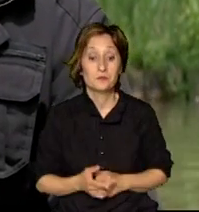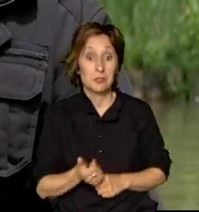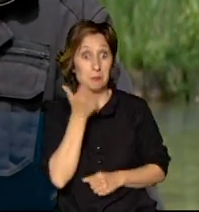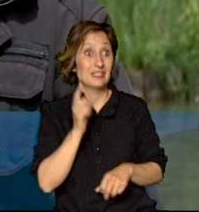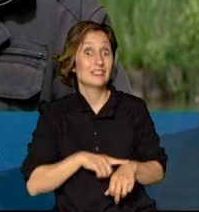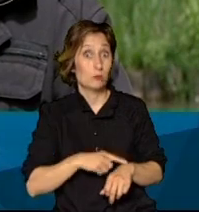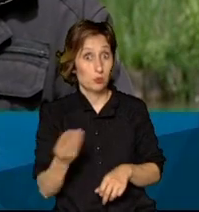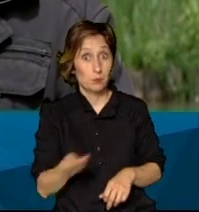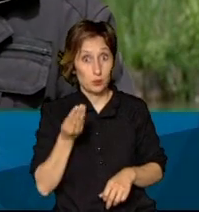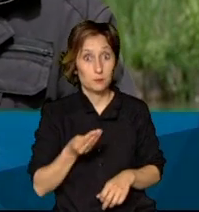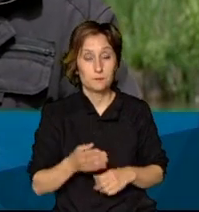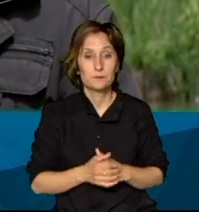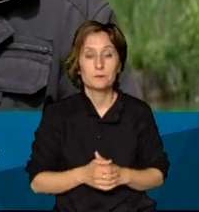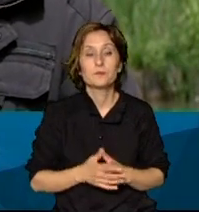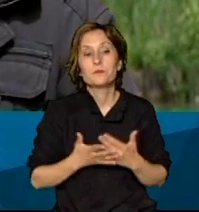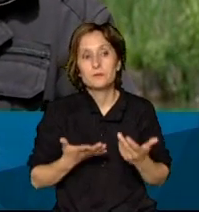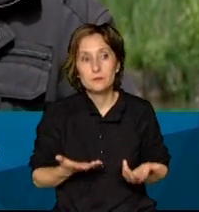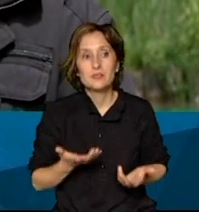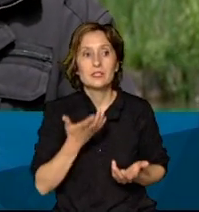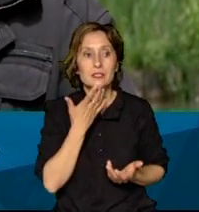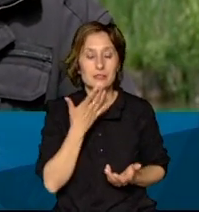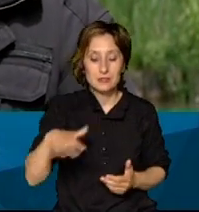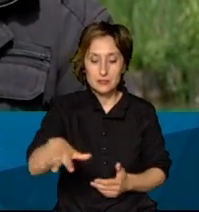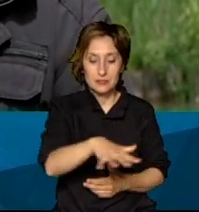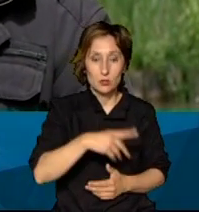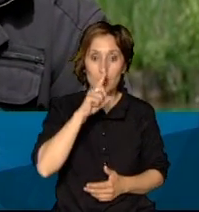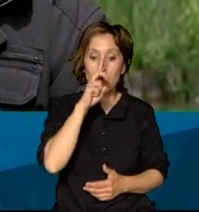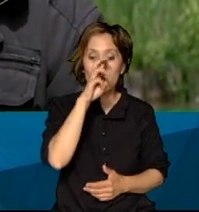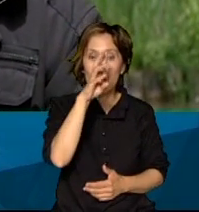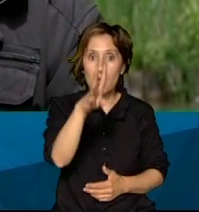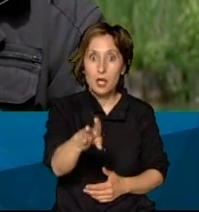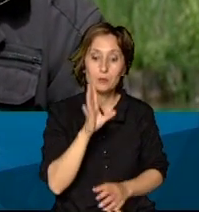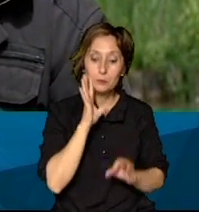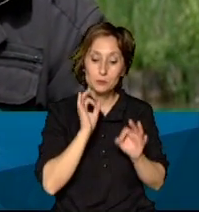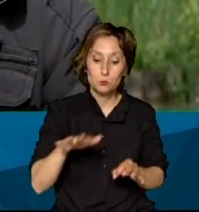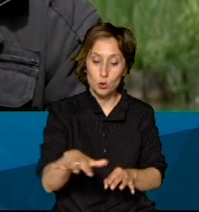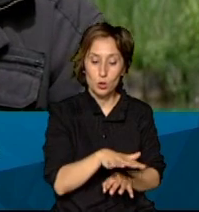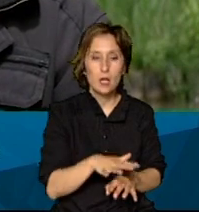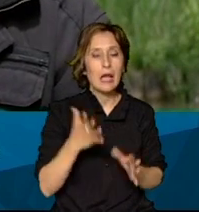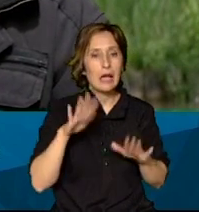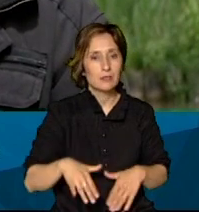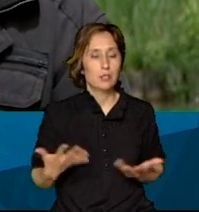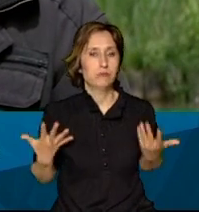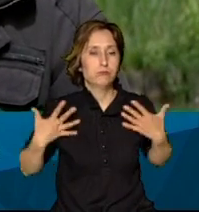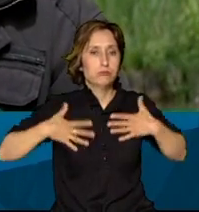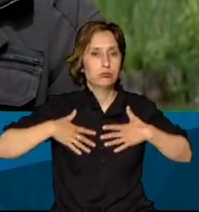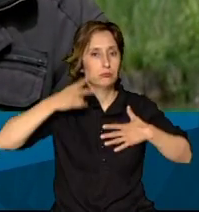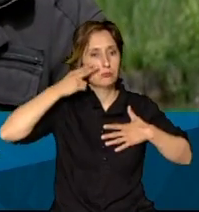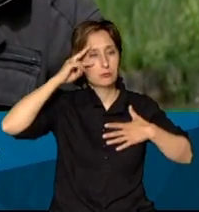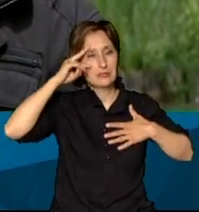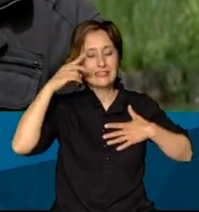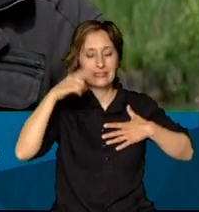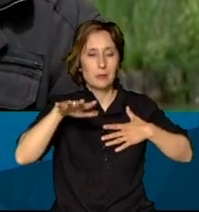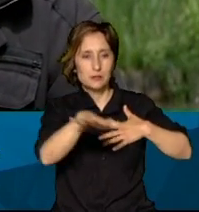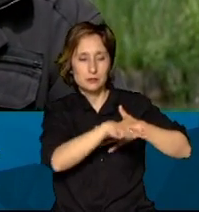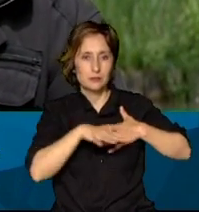mejor, y claro, si estás en el mismo sitio muchos años, pues al final adquieres un poco esa experiencia observacional, ¿no? O sea, sabes un